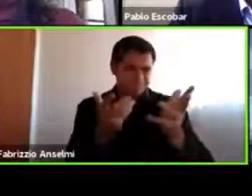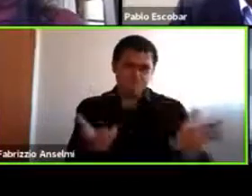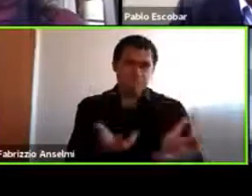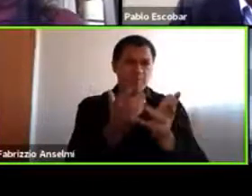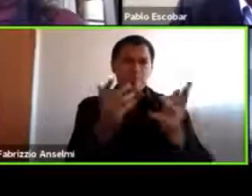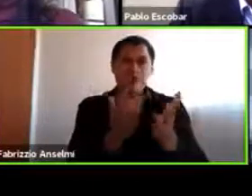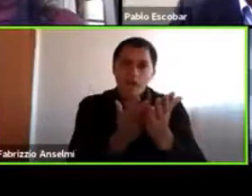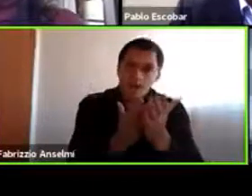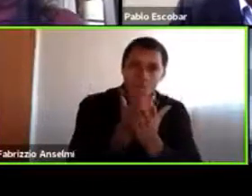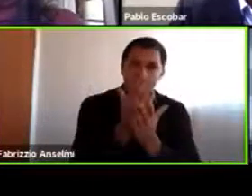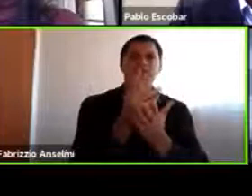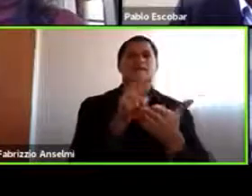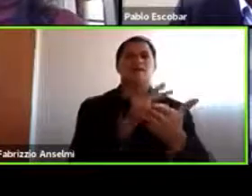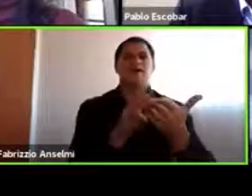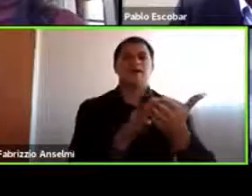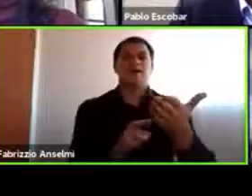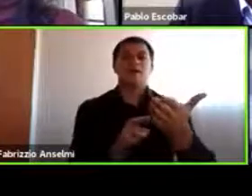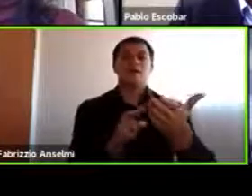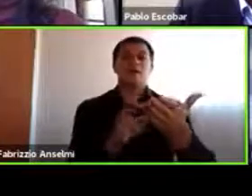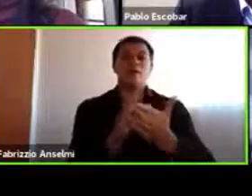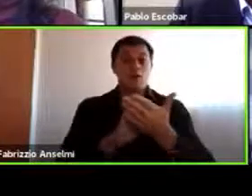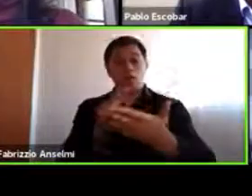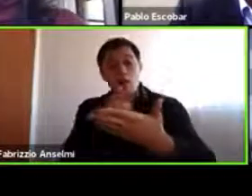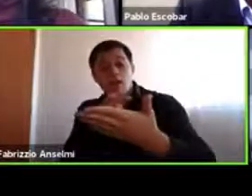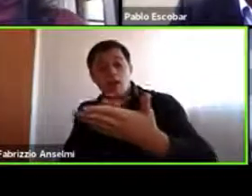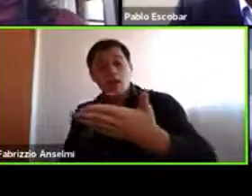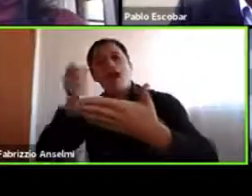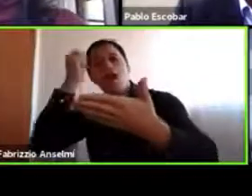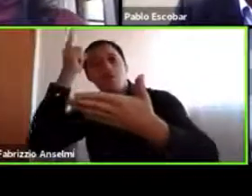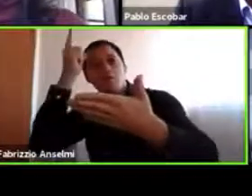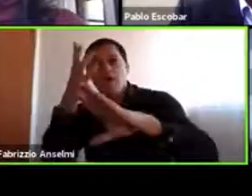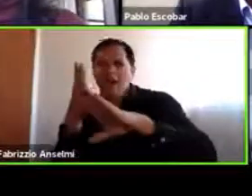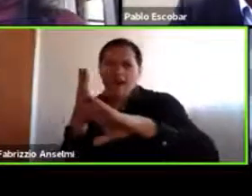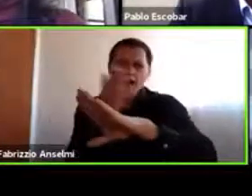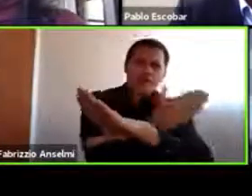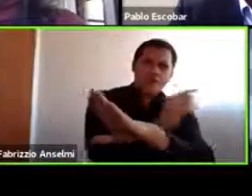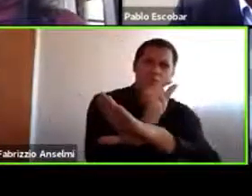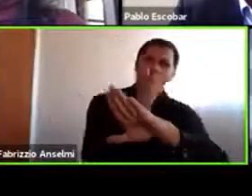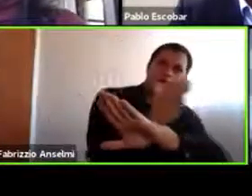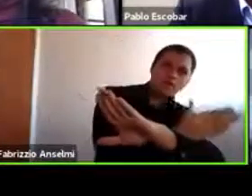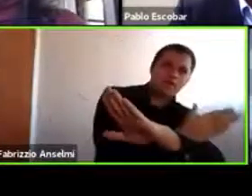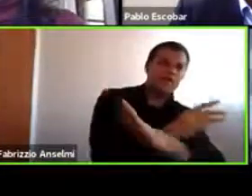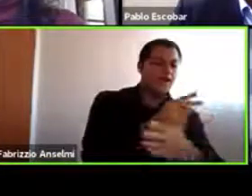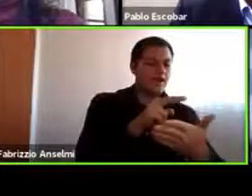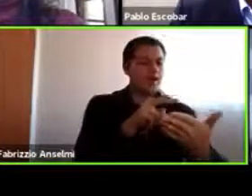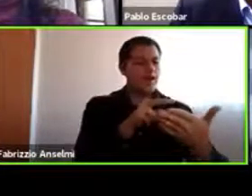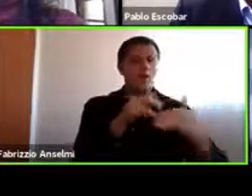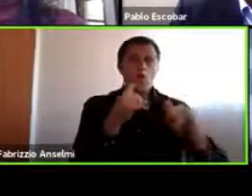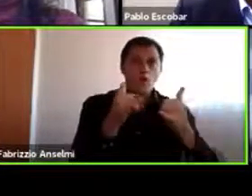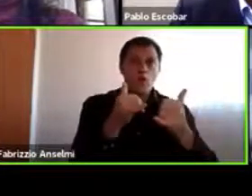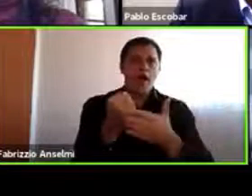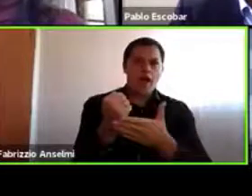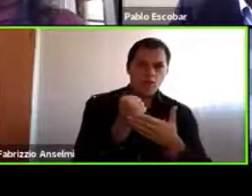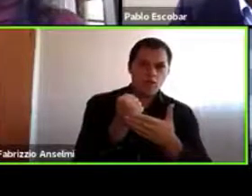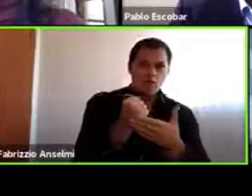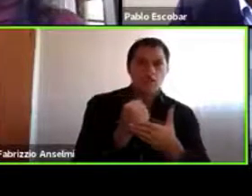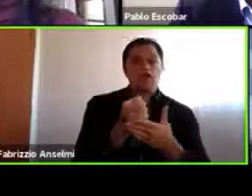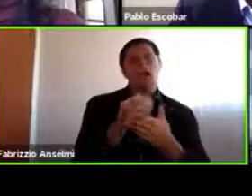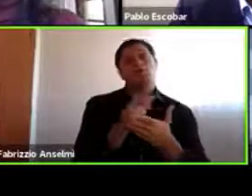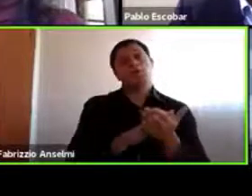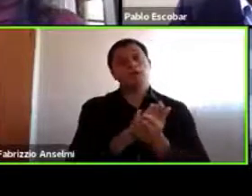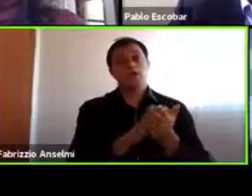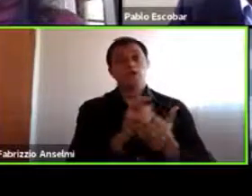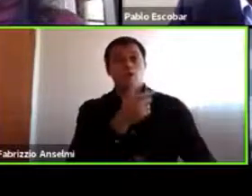va antes de la lectura comprensiva. Esto es una comprensión muy clara de lo que son los nombres y sonidos de las letras,